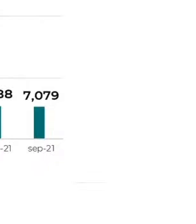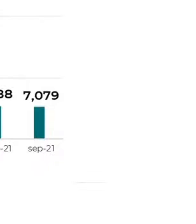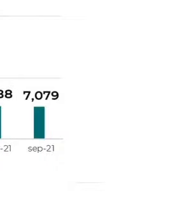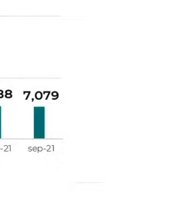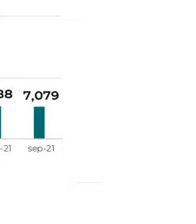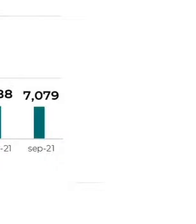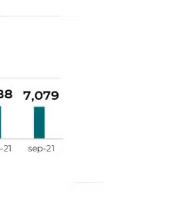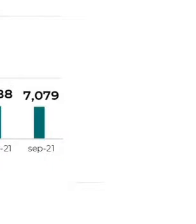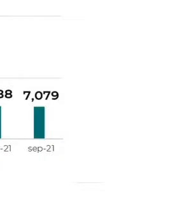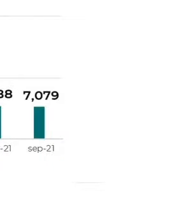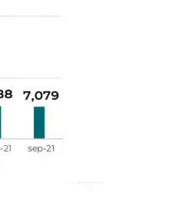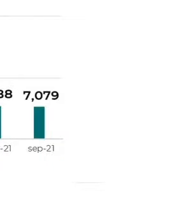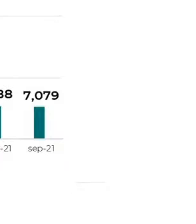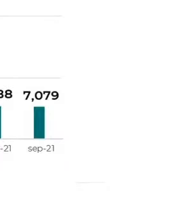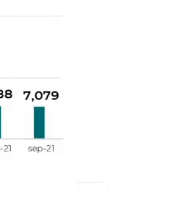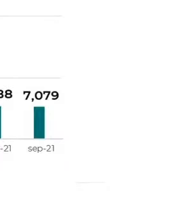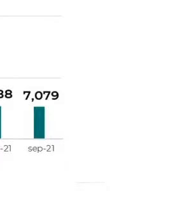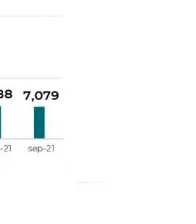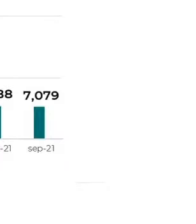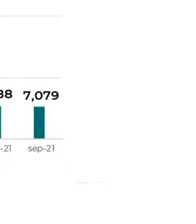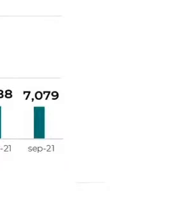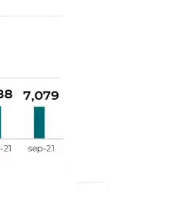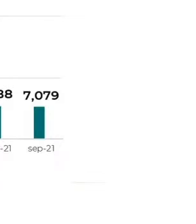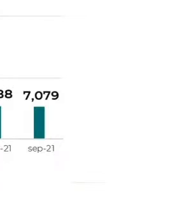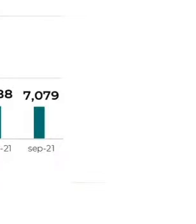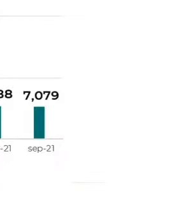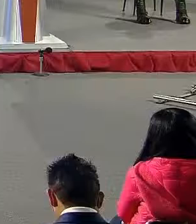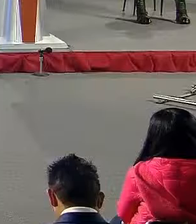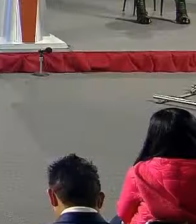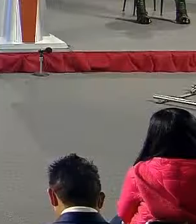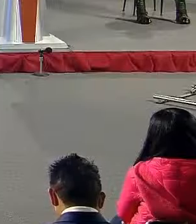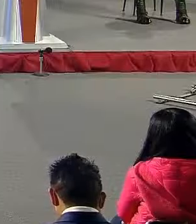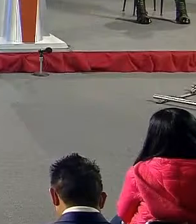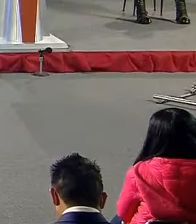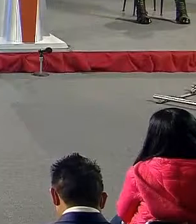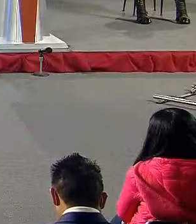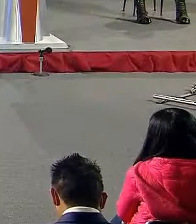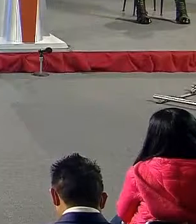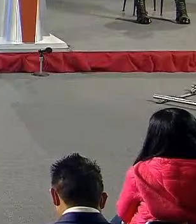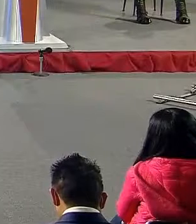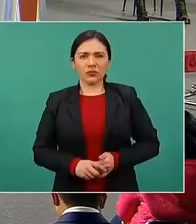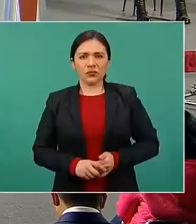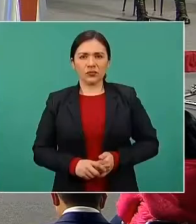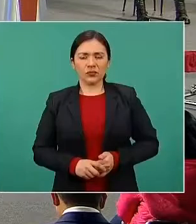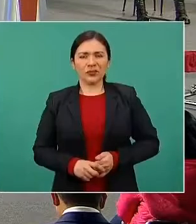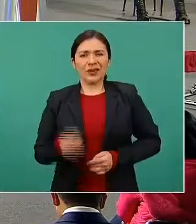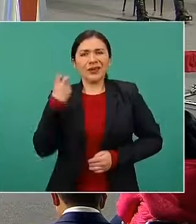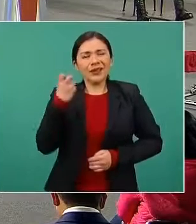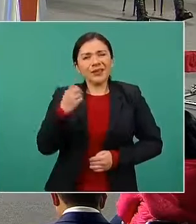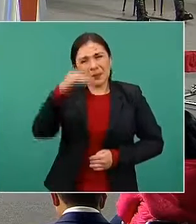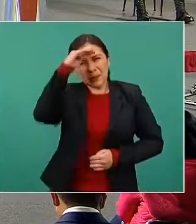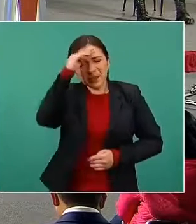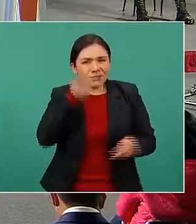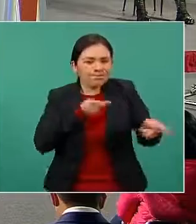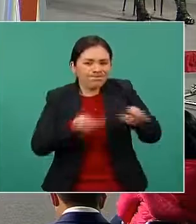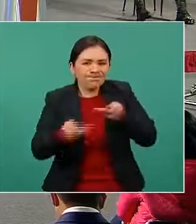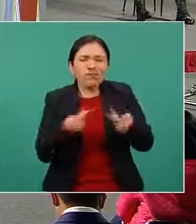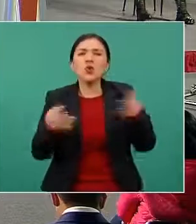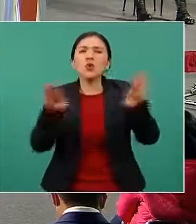Bueno, pues como estrategia para recuperar el mercado perdido es que vamos